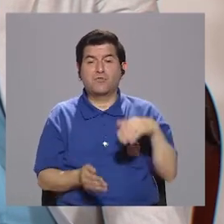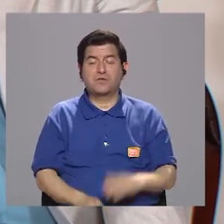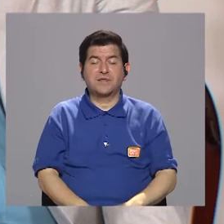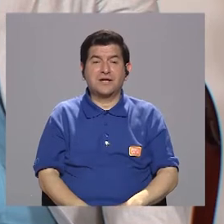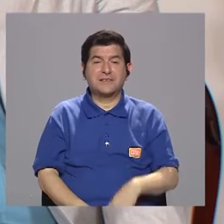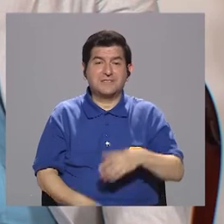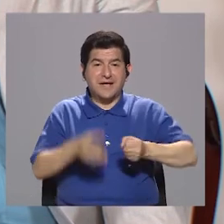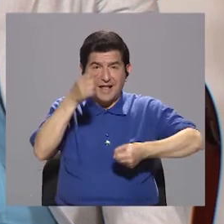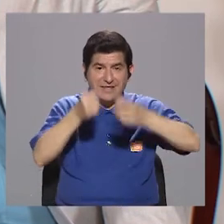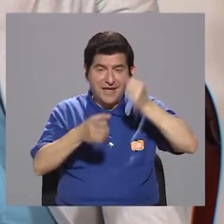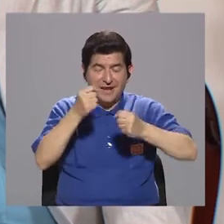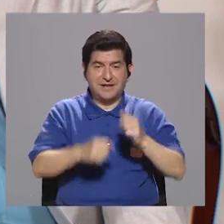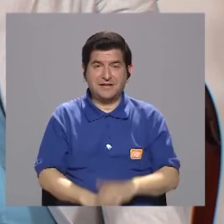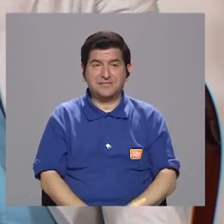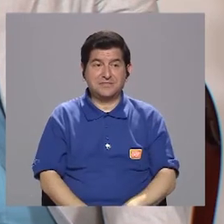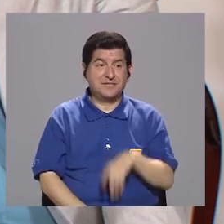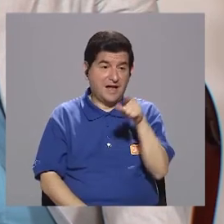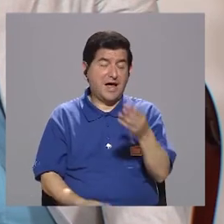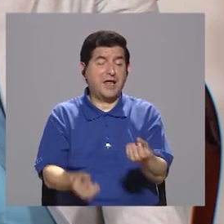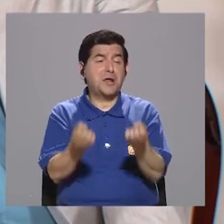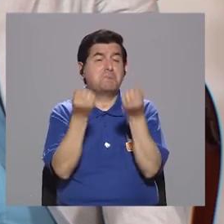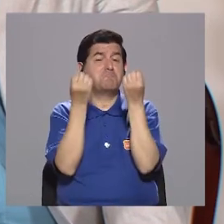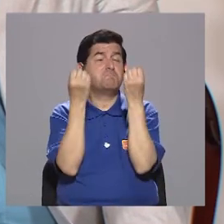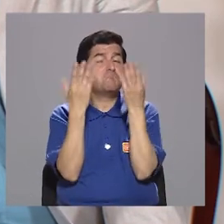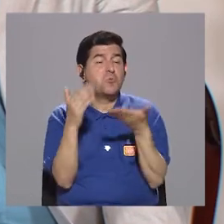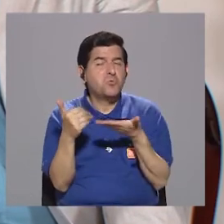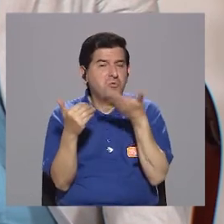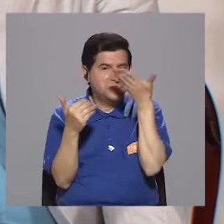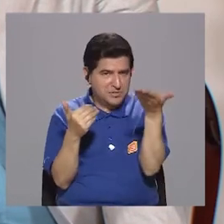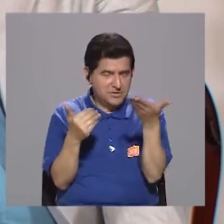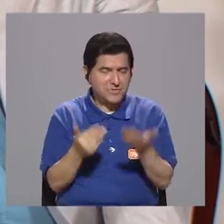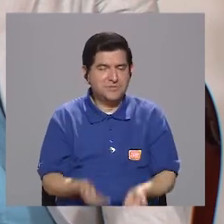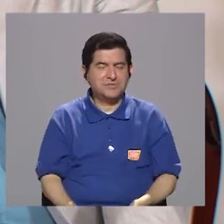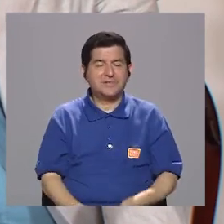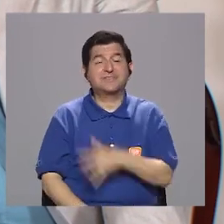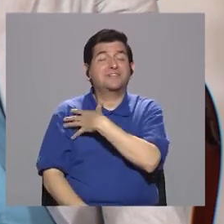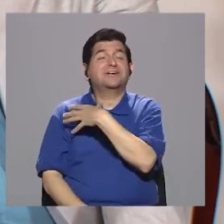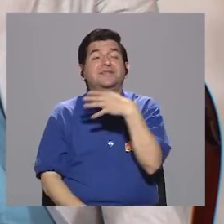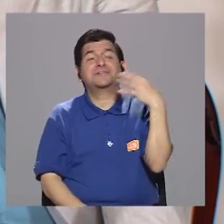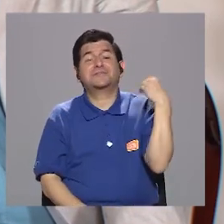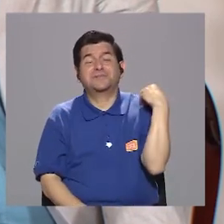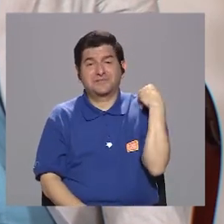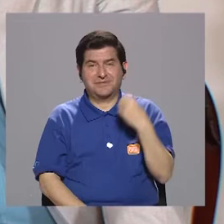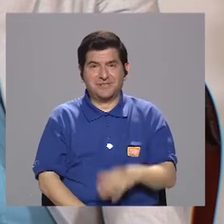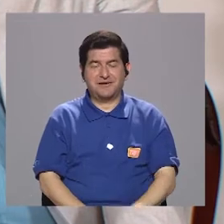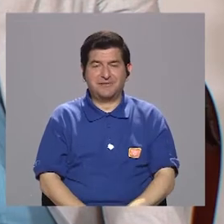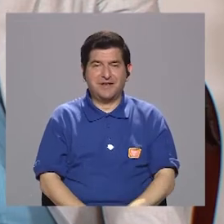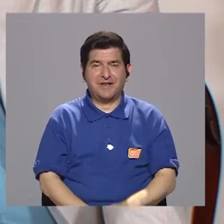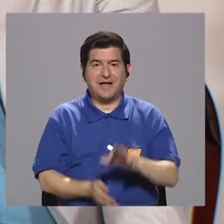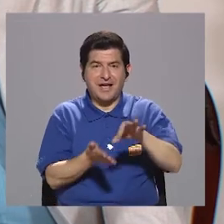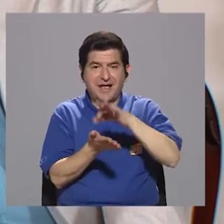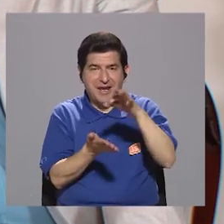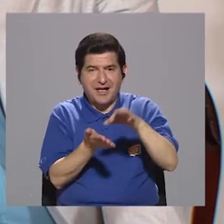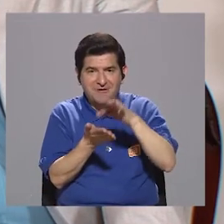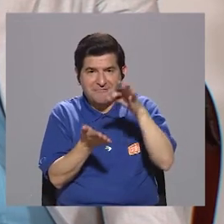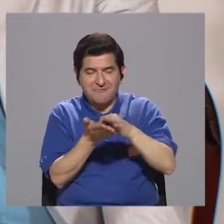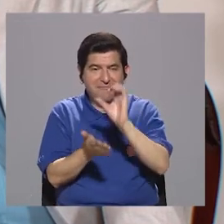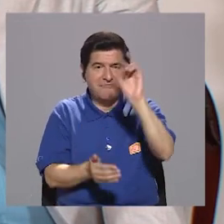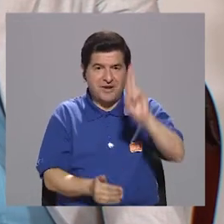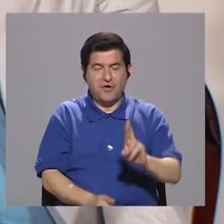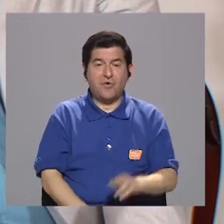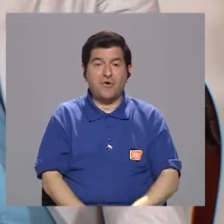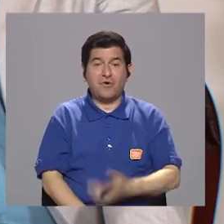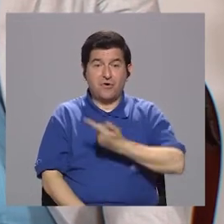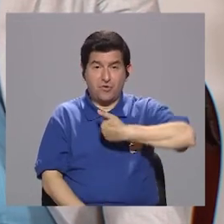leche. Bueno, a él lo que le llegaba mucho y lo que le llevaban y le encantaba eran los frijoles de Costa Rica, porque